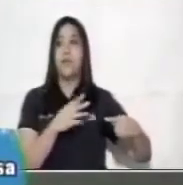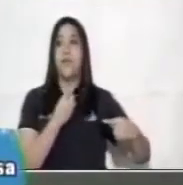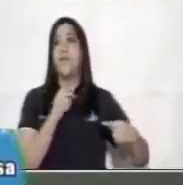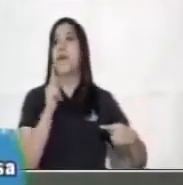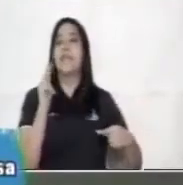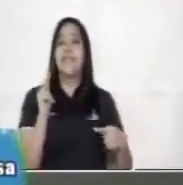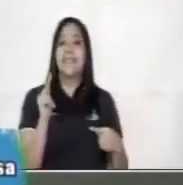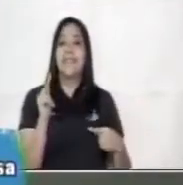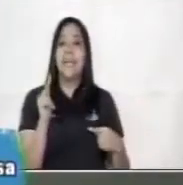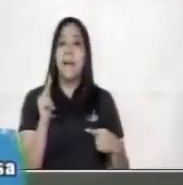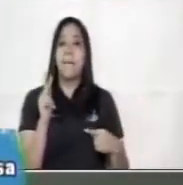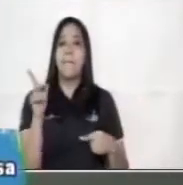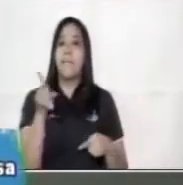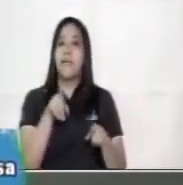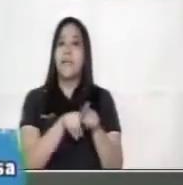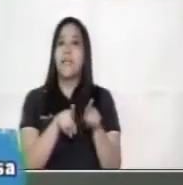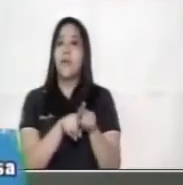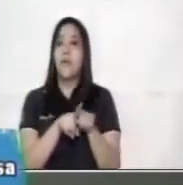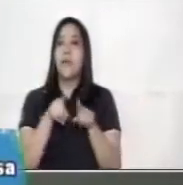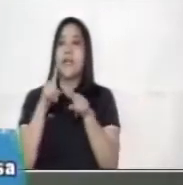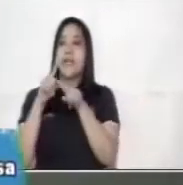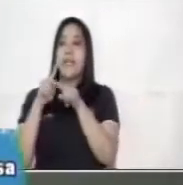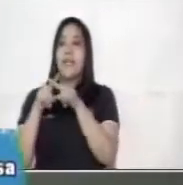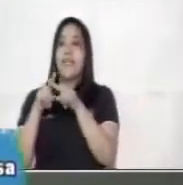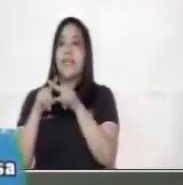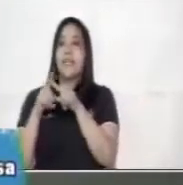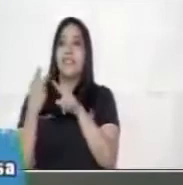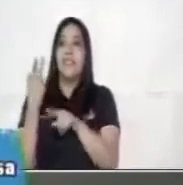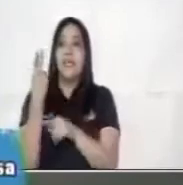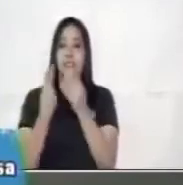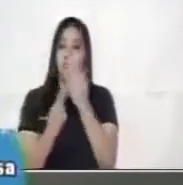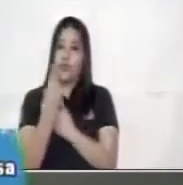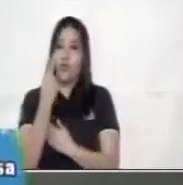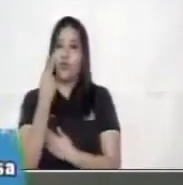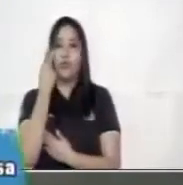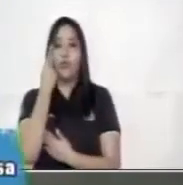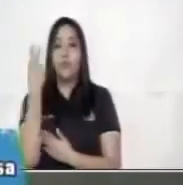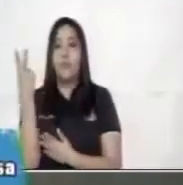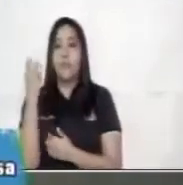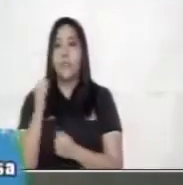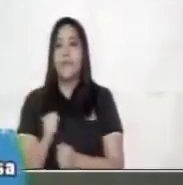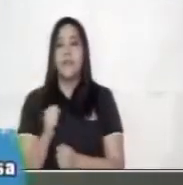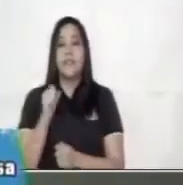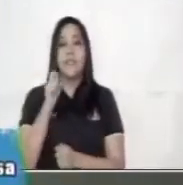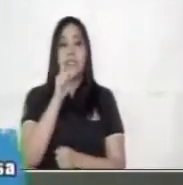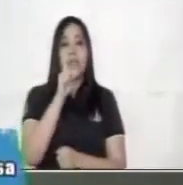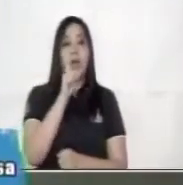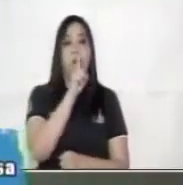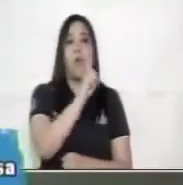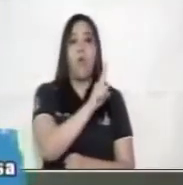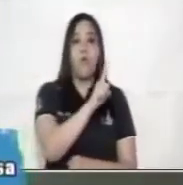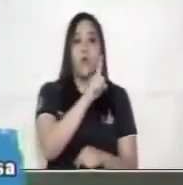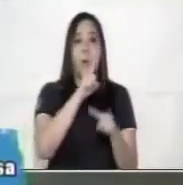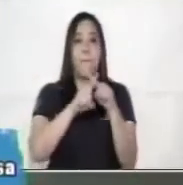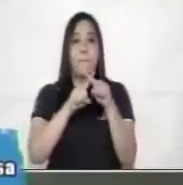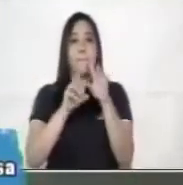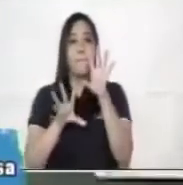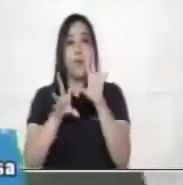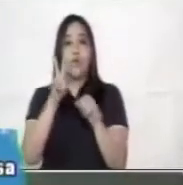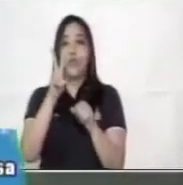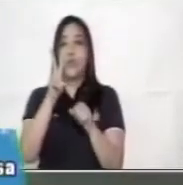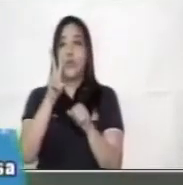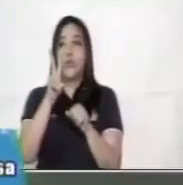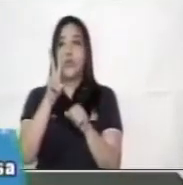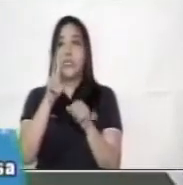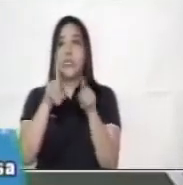valor de x dé como resultado 12. Vamos a multiplicar 1 por 12 y nos